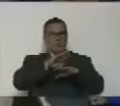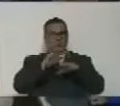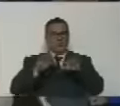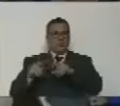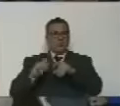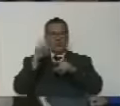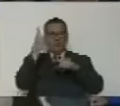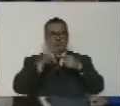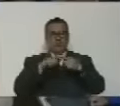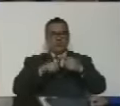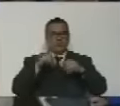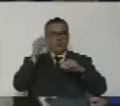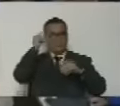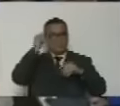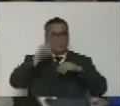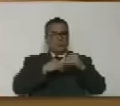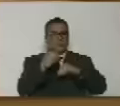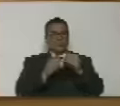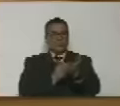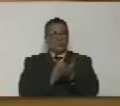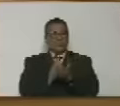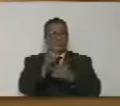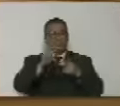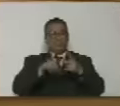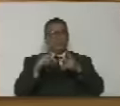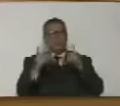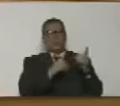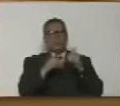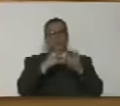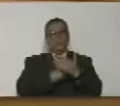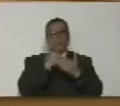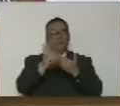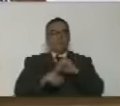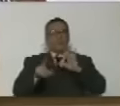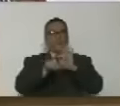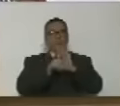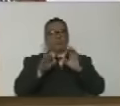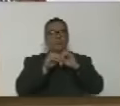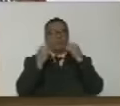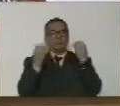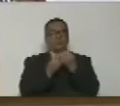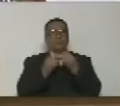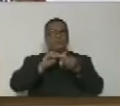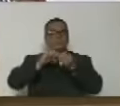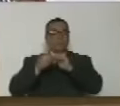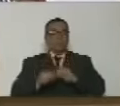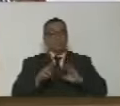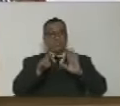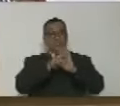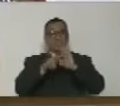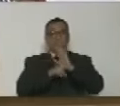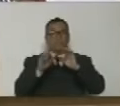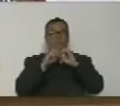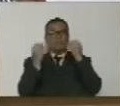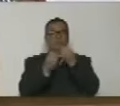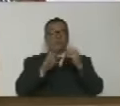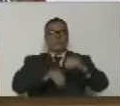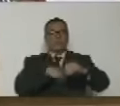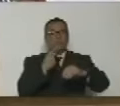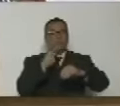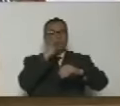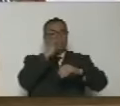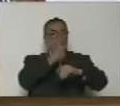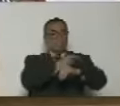secretaria, primer punto del orden del día. Continuación de la segunda discusión del proyecto de ley orgánica de reforma de la ley orgánica del Poder